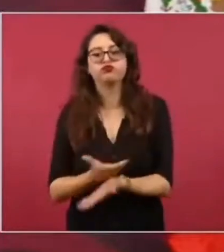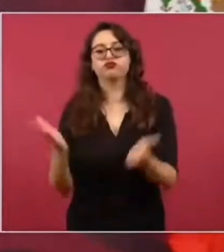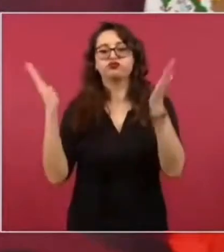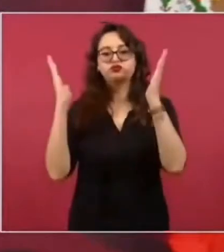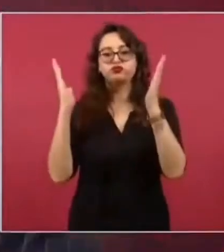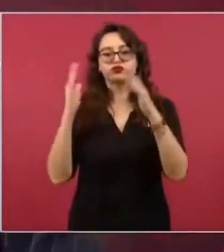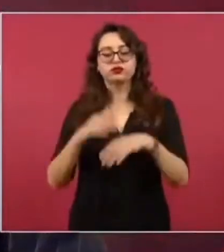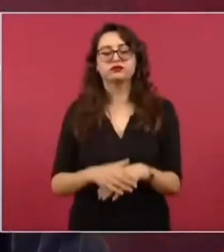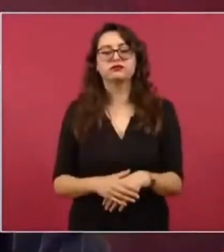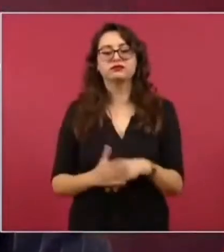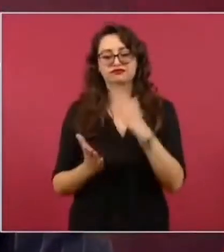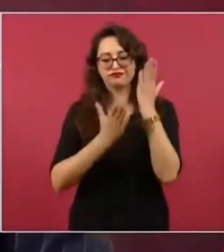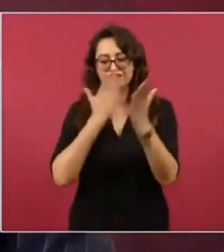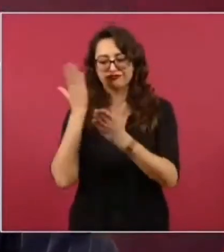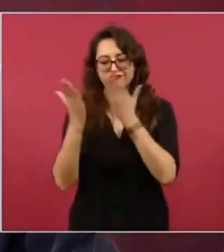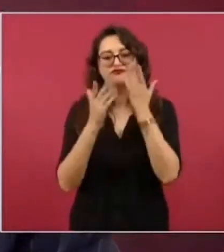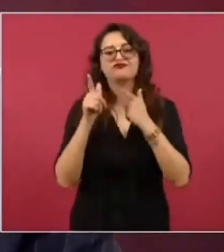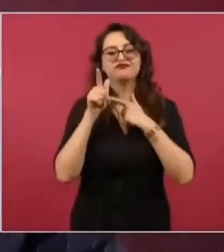a